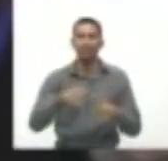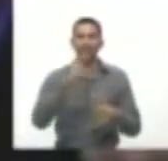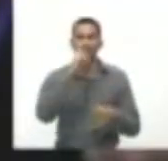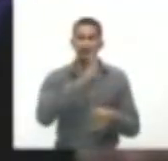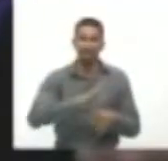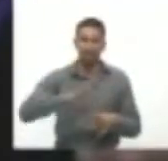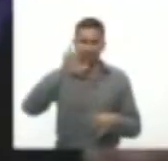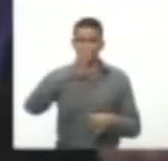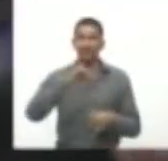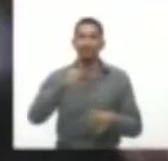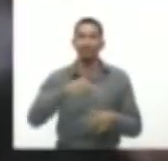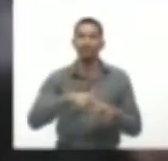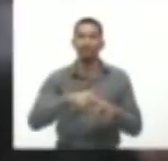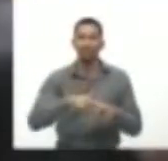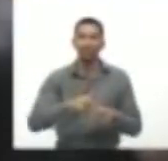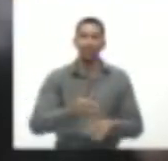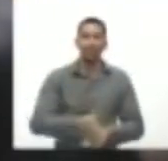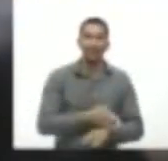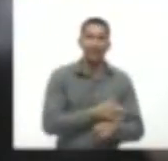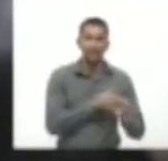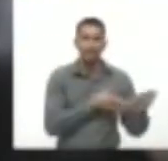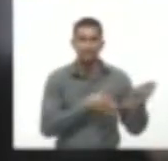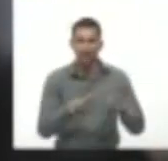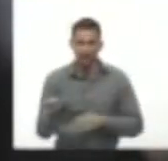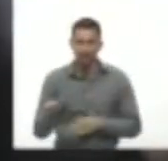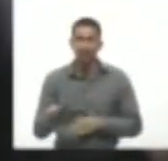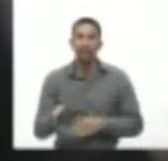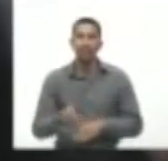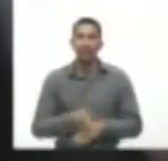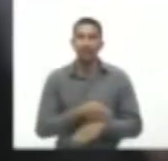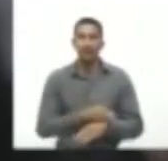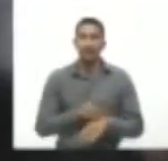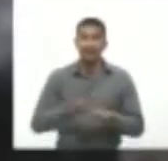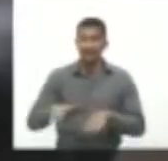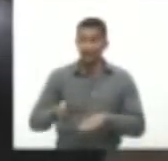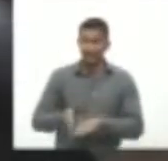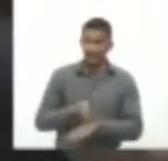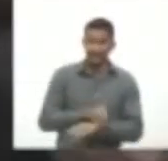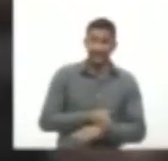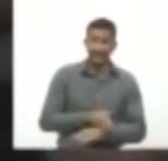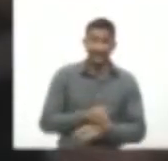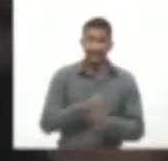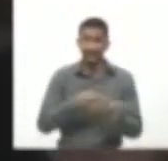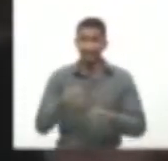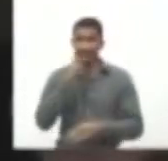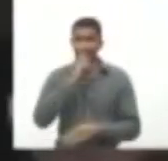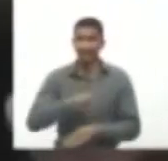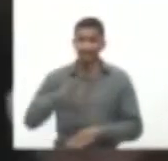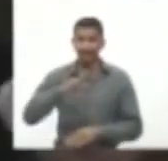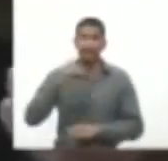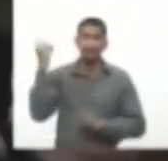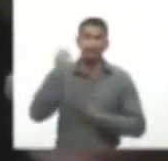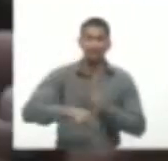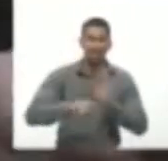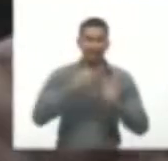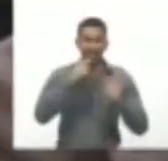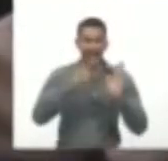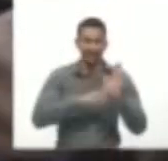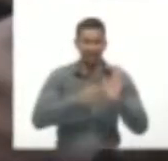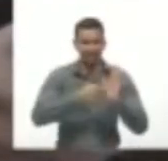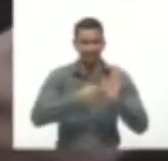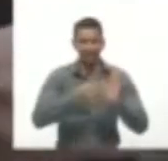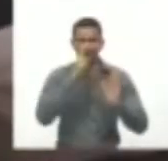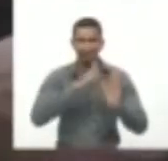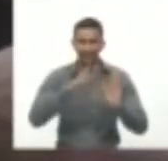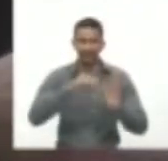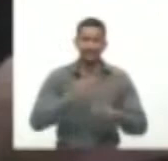Vamos a planificar desde ya los Juegos, estamos adelantados 10 meses antes de lo que estipula la Carta Fundamental de Juegos Deportivos Nacionales para arrancar